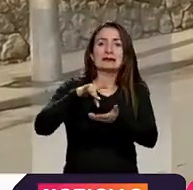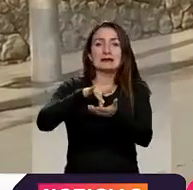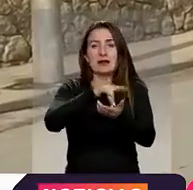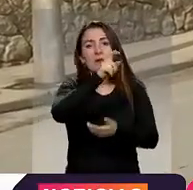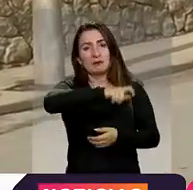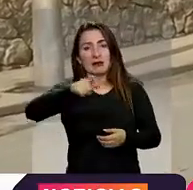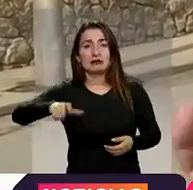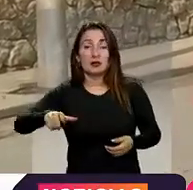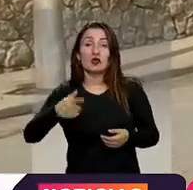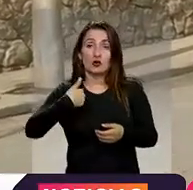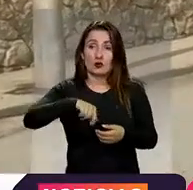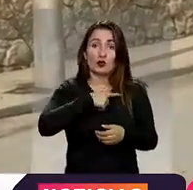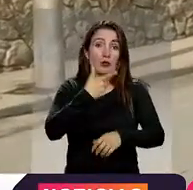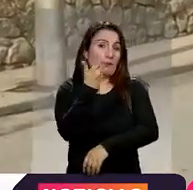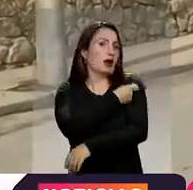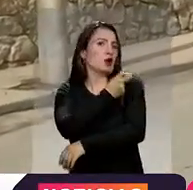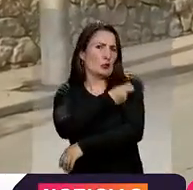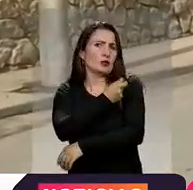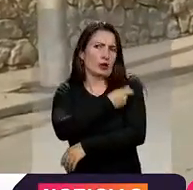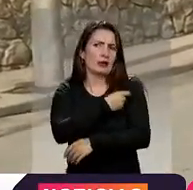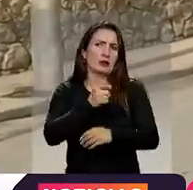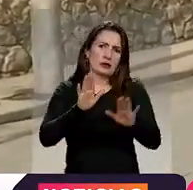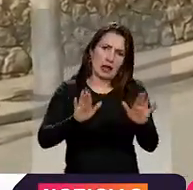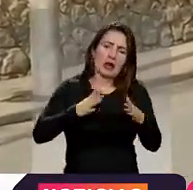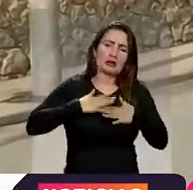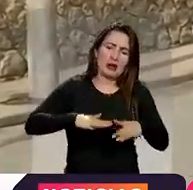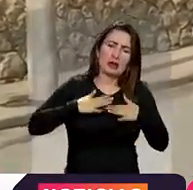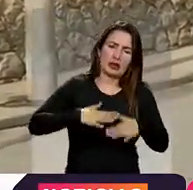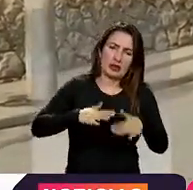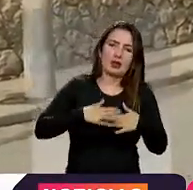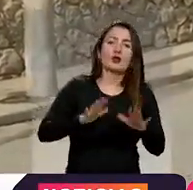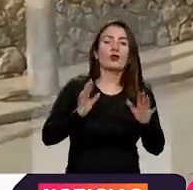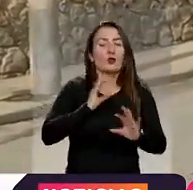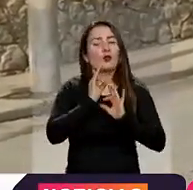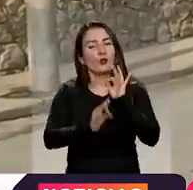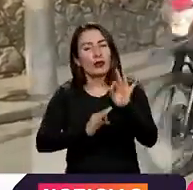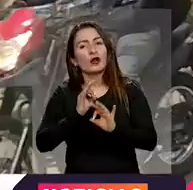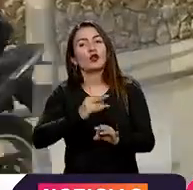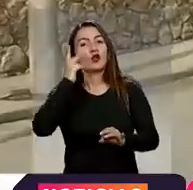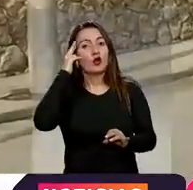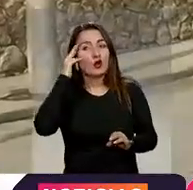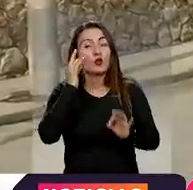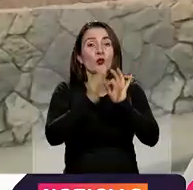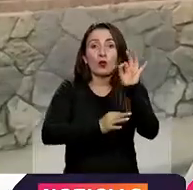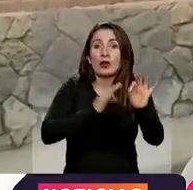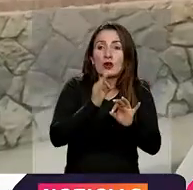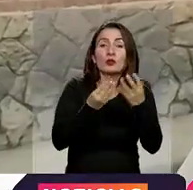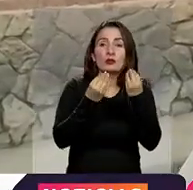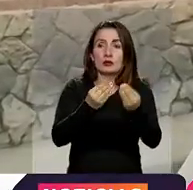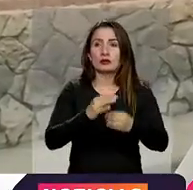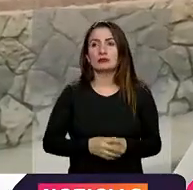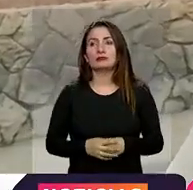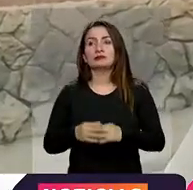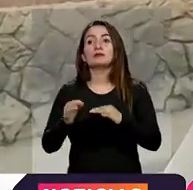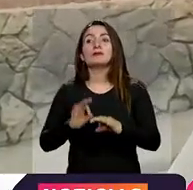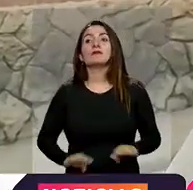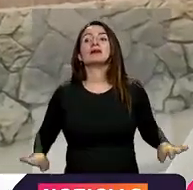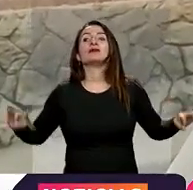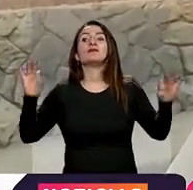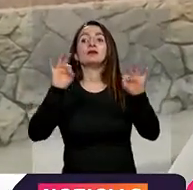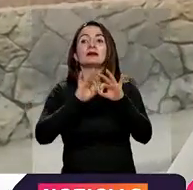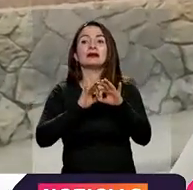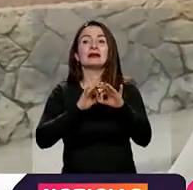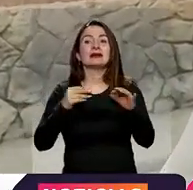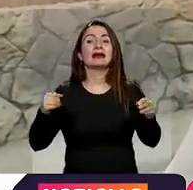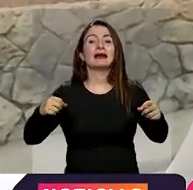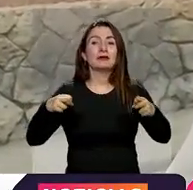las personas que estamos colocando la vacuna para retomar tranquilidad siempre cuidándonos o ya no estamos cuidando mucho es importante para la